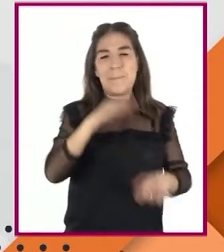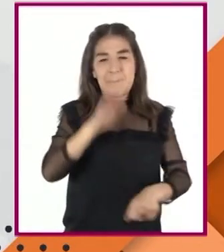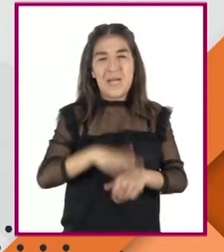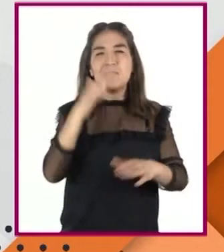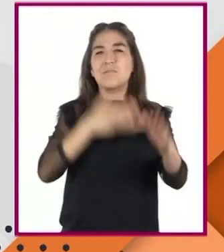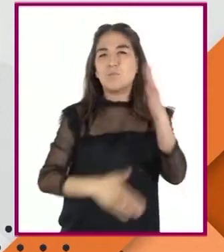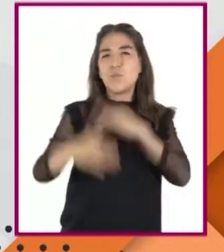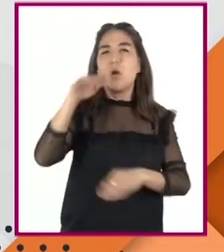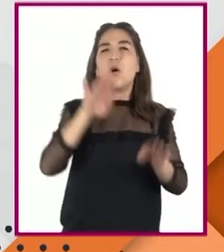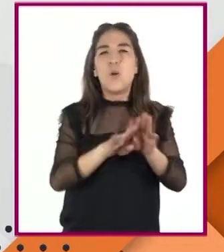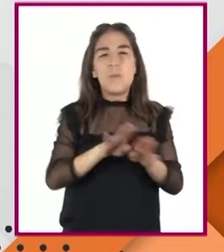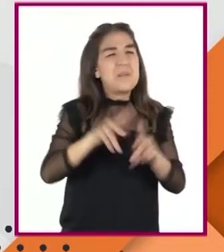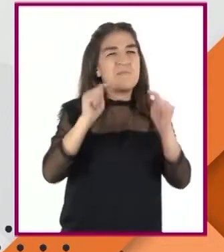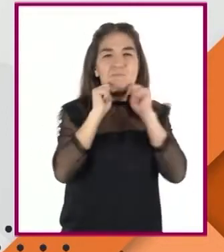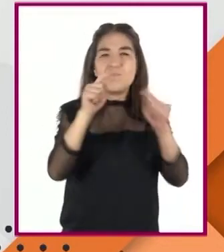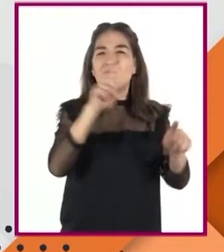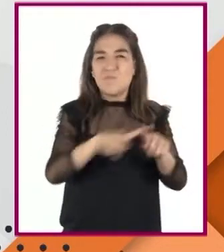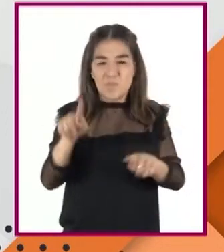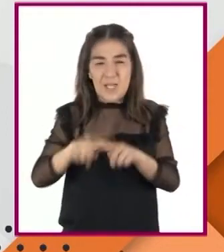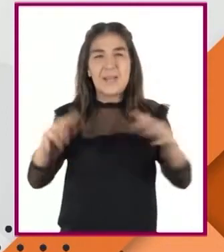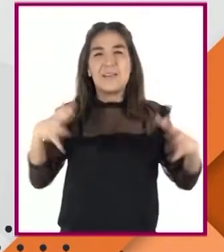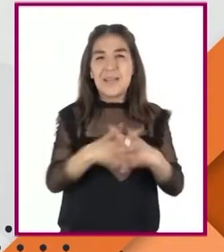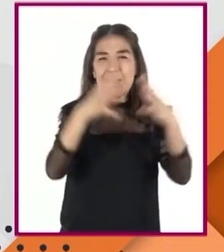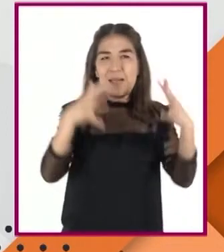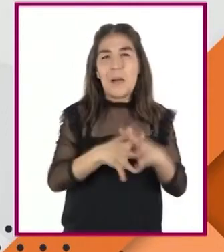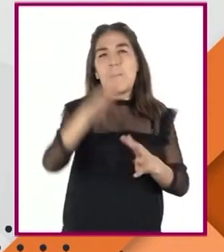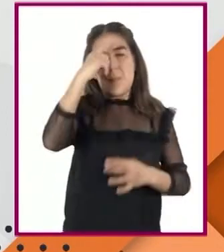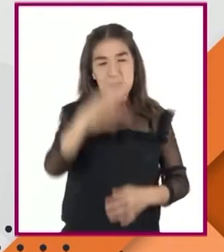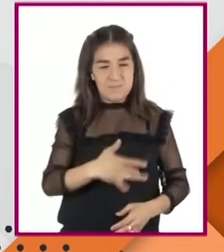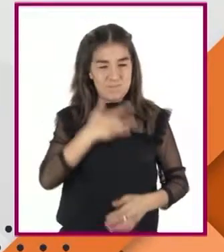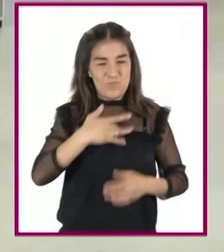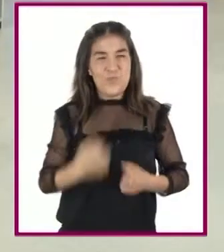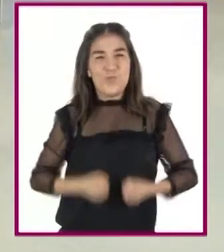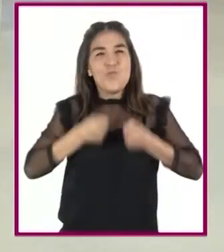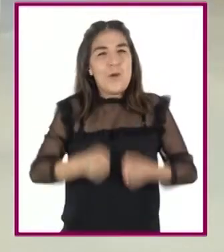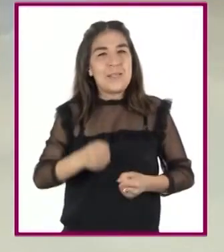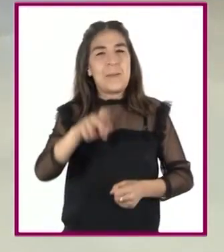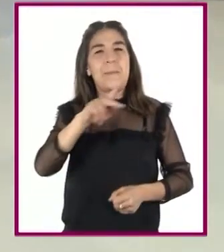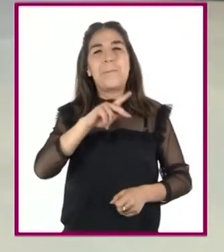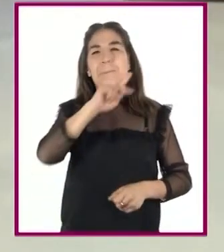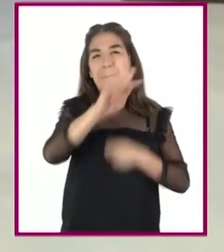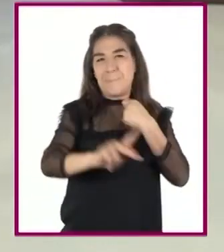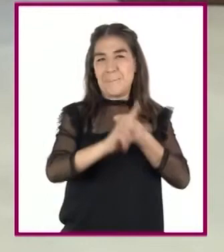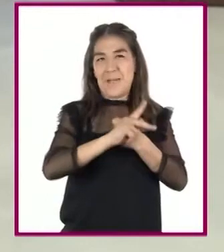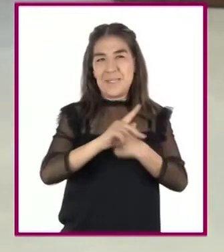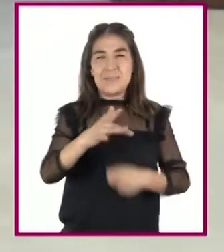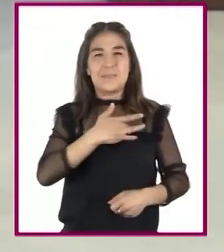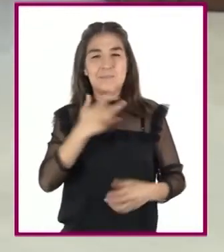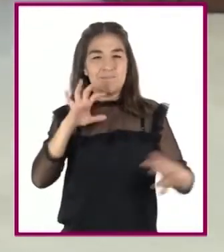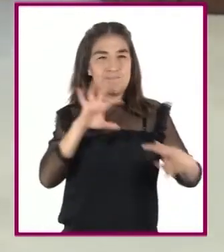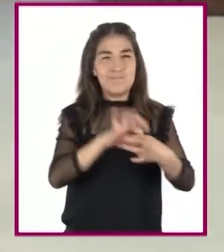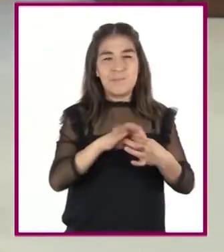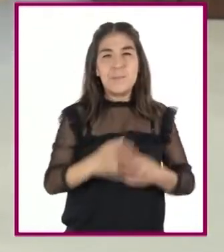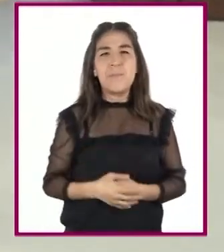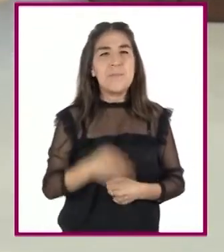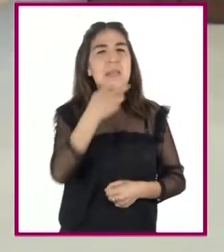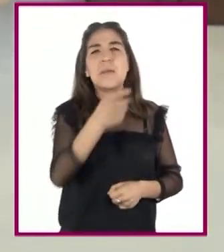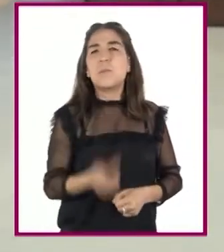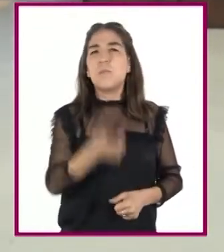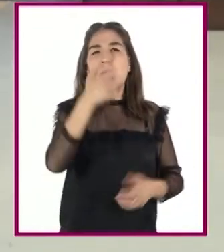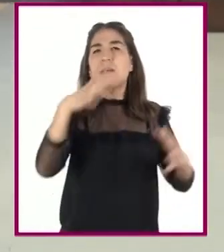diversas guerras que le permitirían incrementar el sentimiento nacionalista. La primera de estas guerras ocurrió